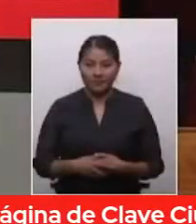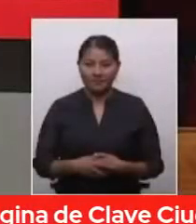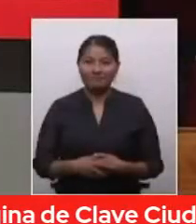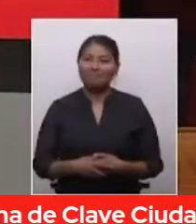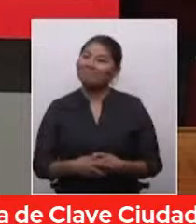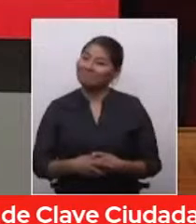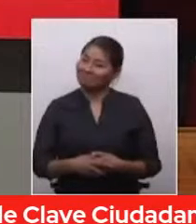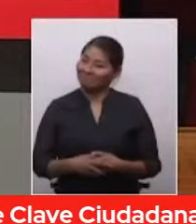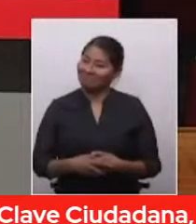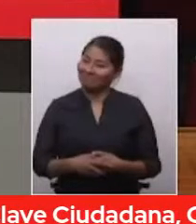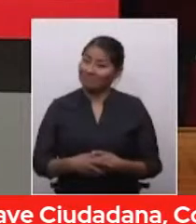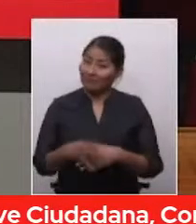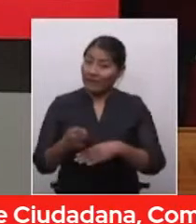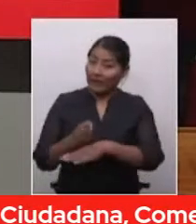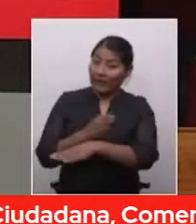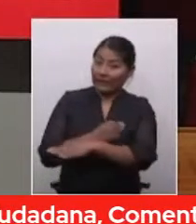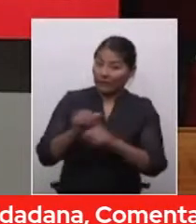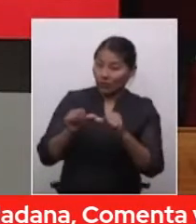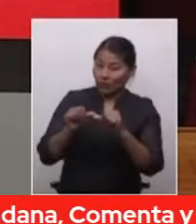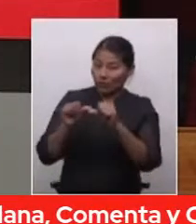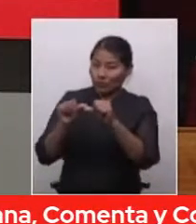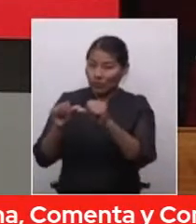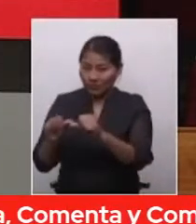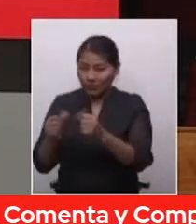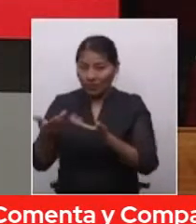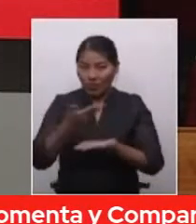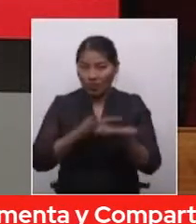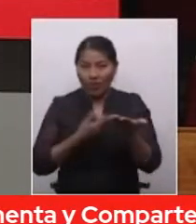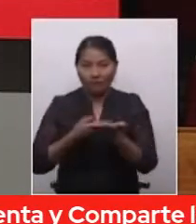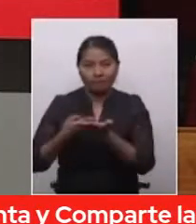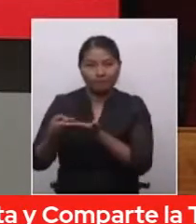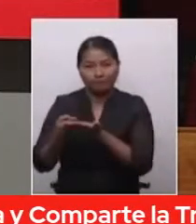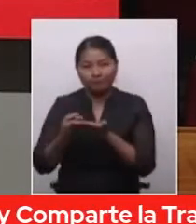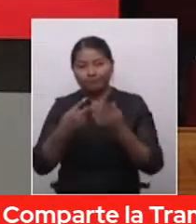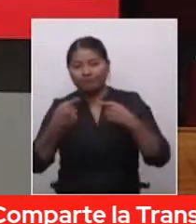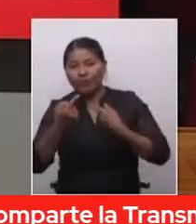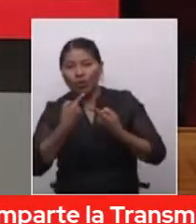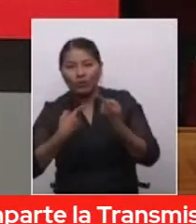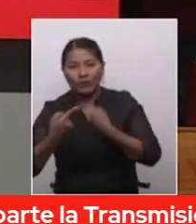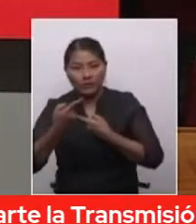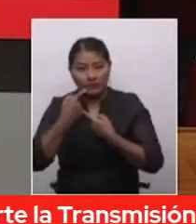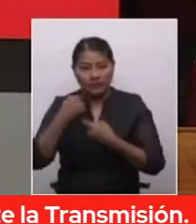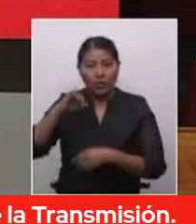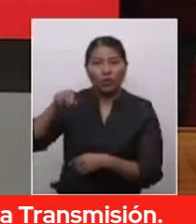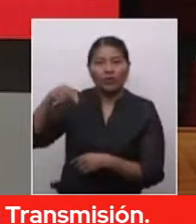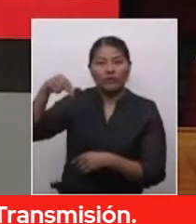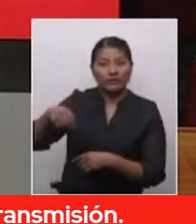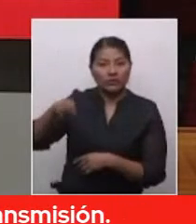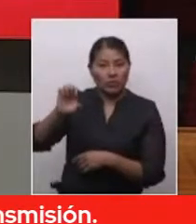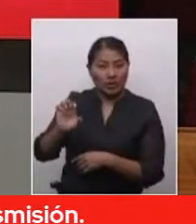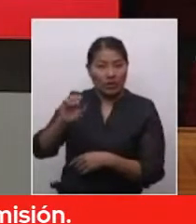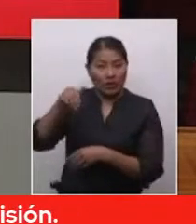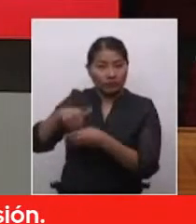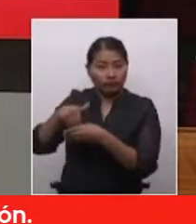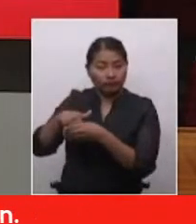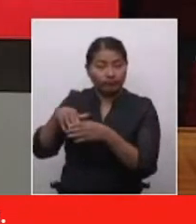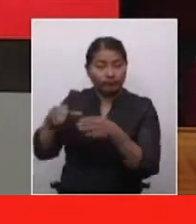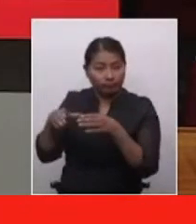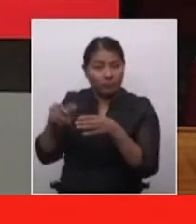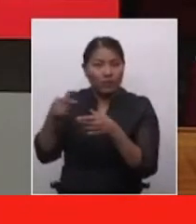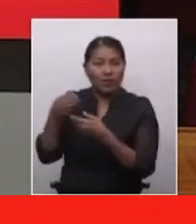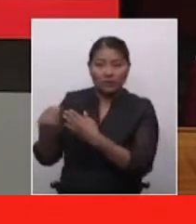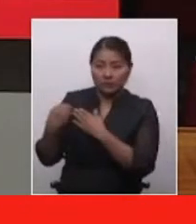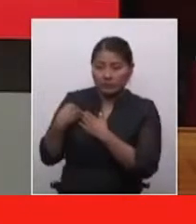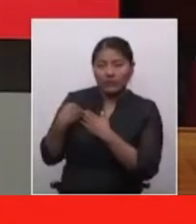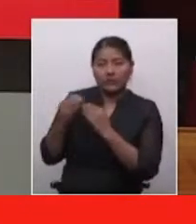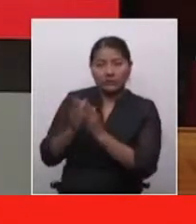Y antes de continuar con el último bloque de este debate municipal, el Jurado Nacional de Elecciones nos pide